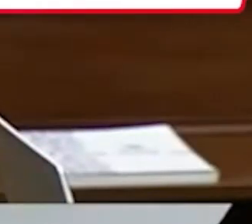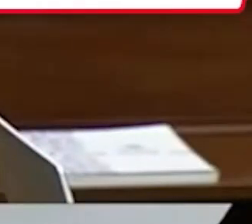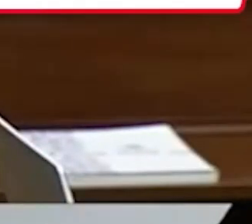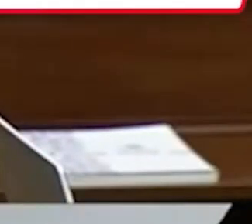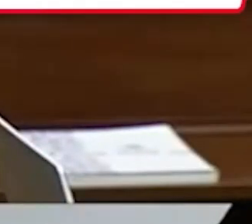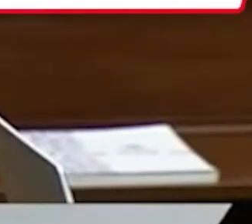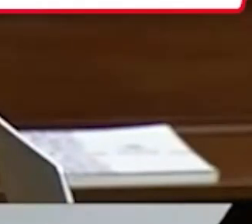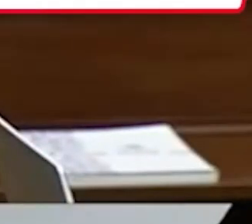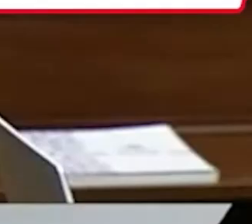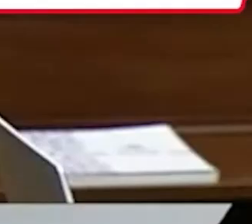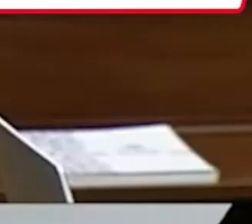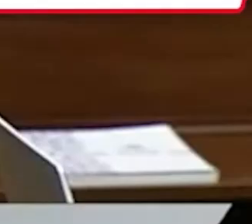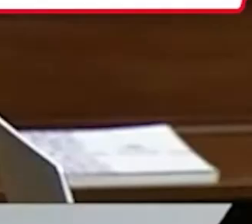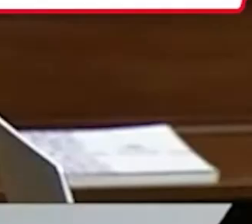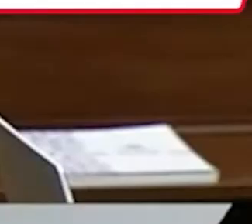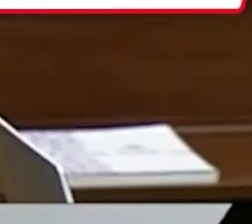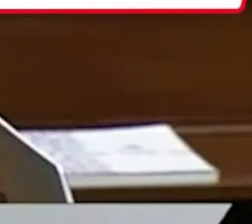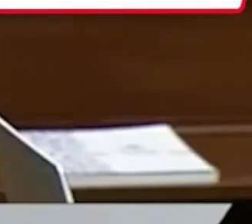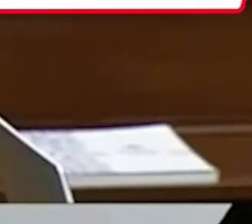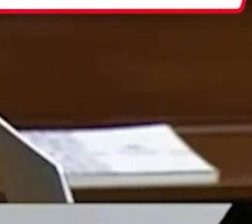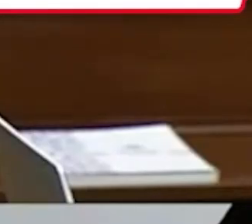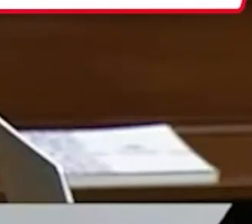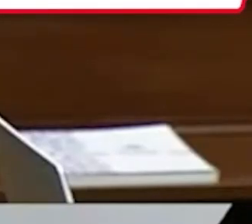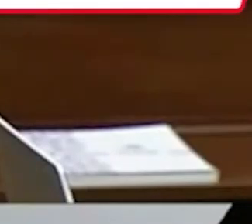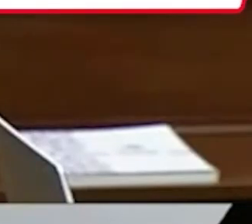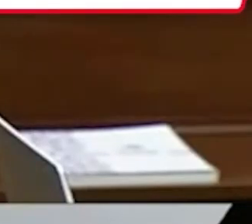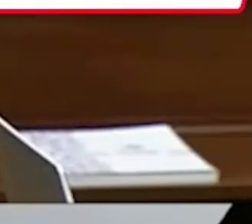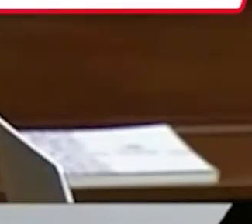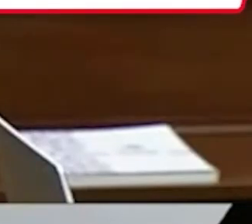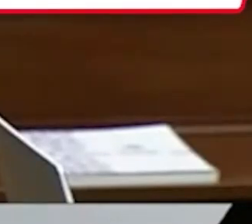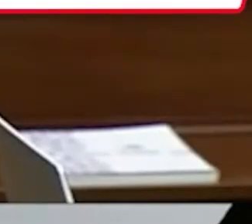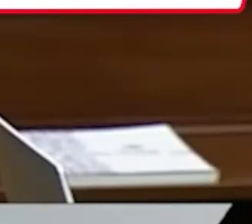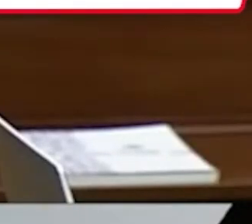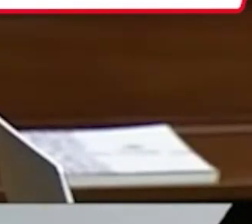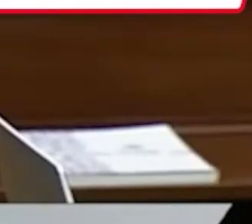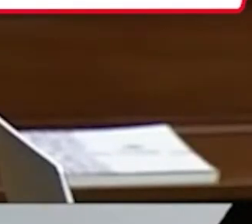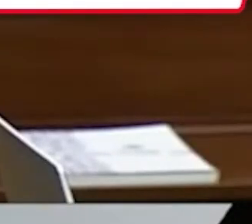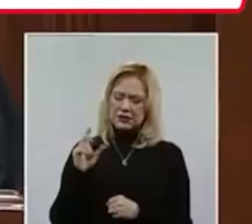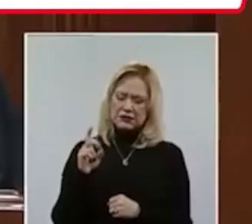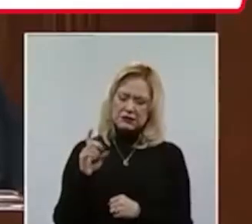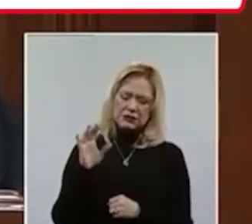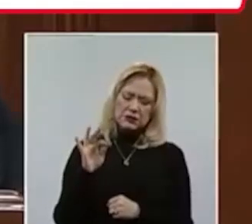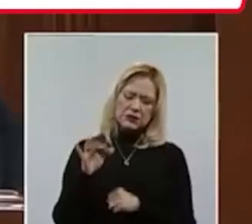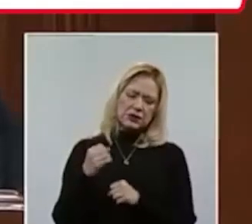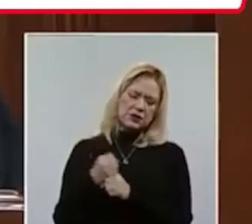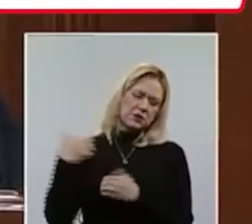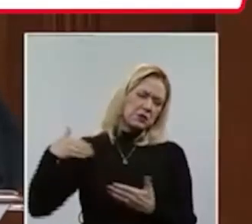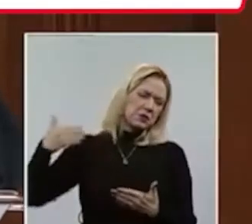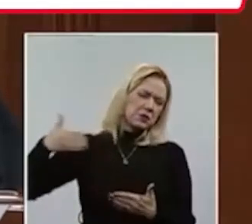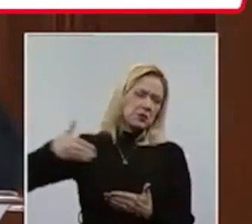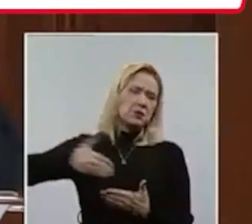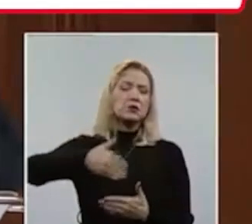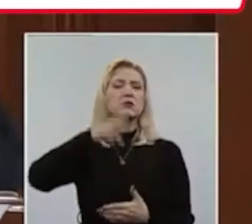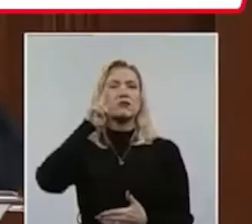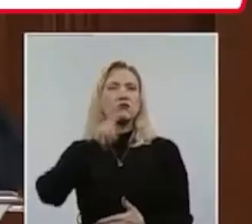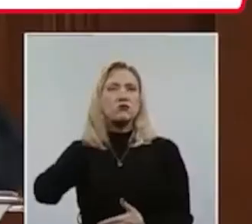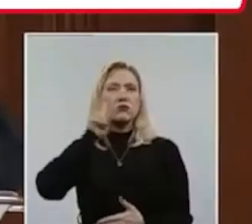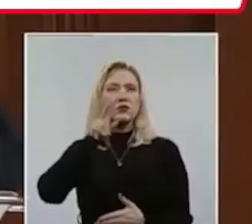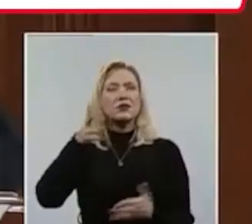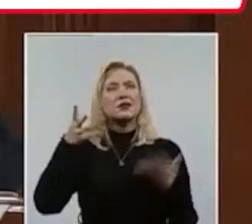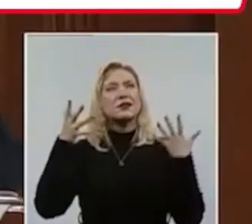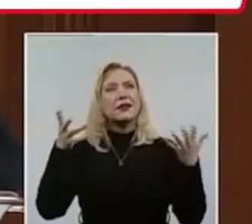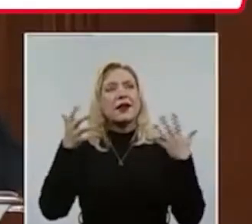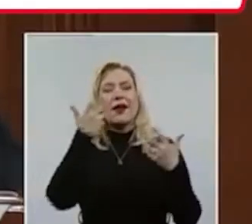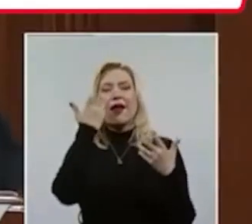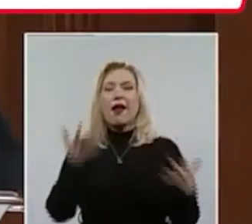me ha dicho que sea prudente, que yo ya me aseguró que voy a estar. Y me dice, no, ya dime. Le digo, bueno, está bien, te voy a decir, pero que quede aquí